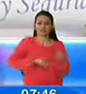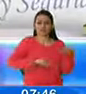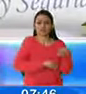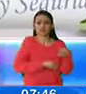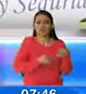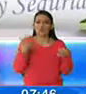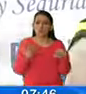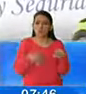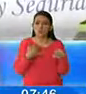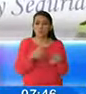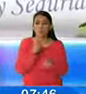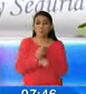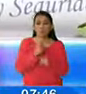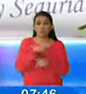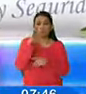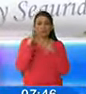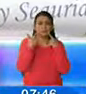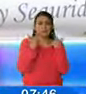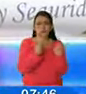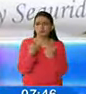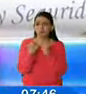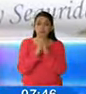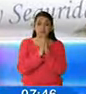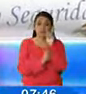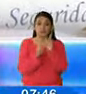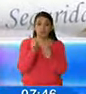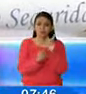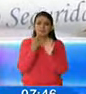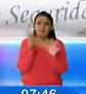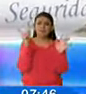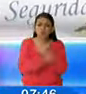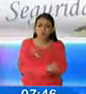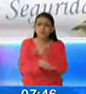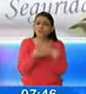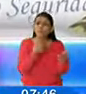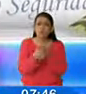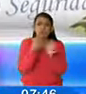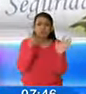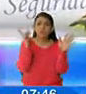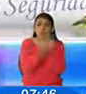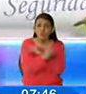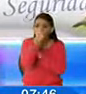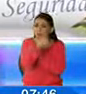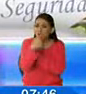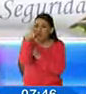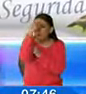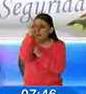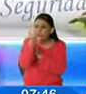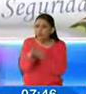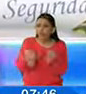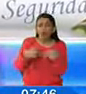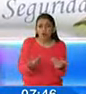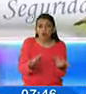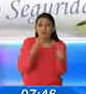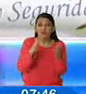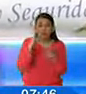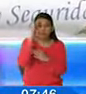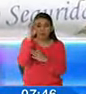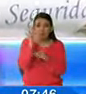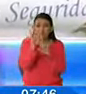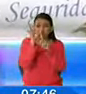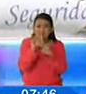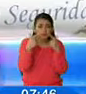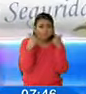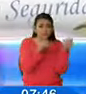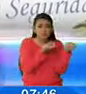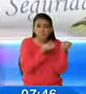estábamos por el sector patrullando y pedimos a la ciudadanía de igual manera que nos denuncien, nos den características para nosotros con personal de inteligencia de las BAC de nuestro